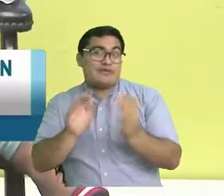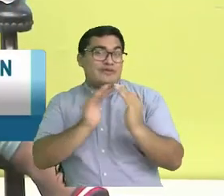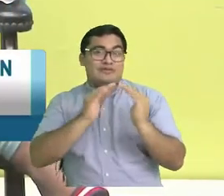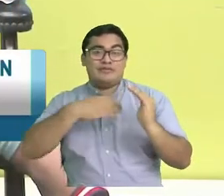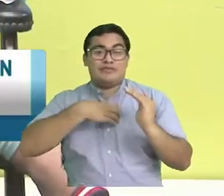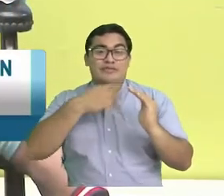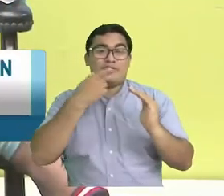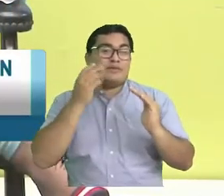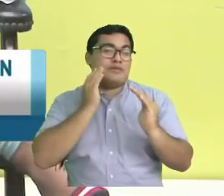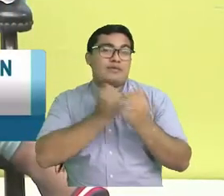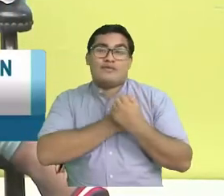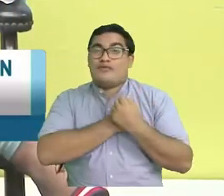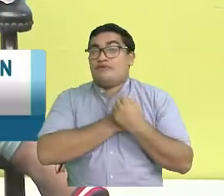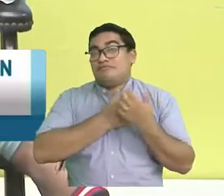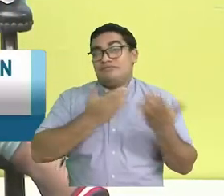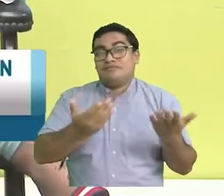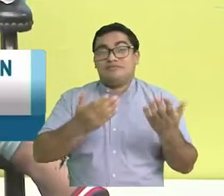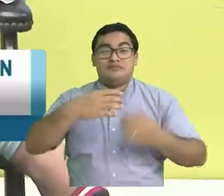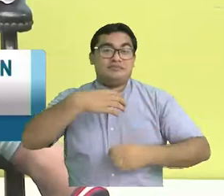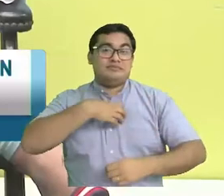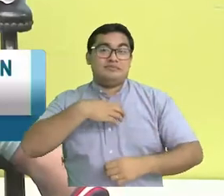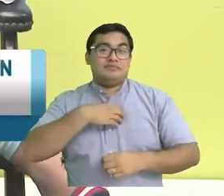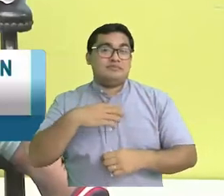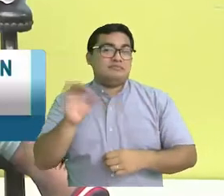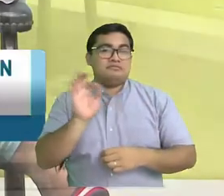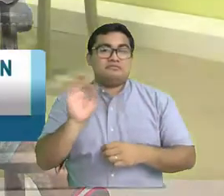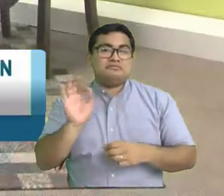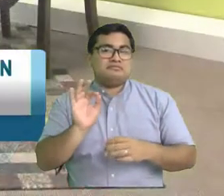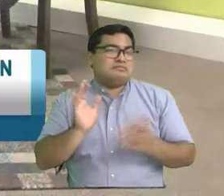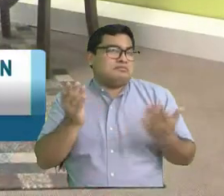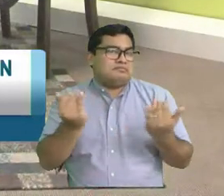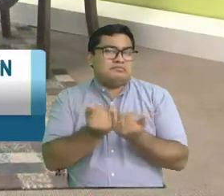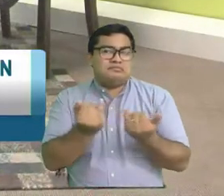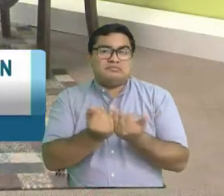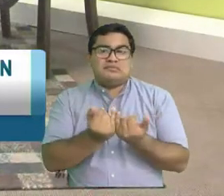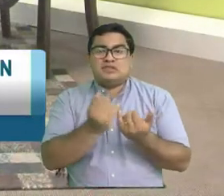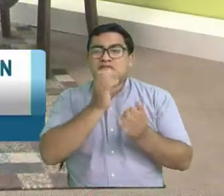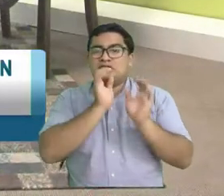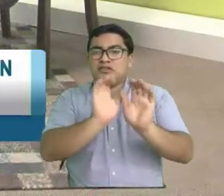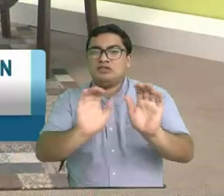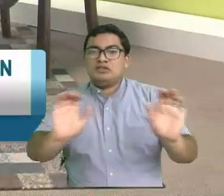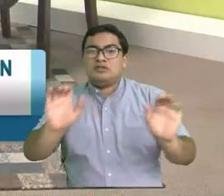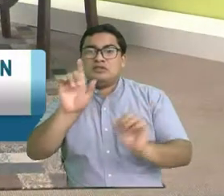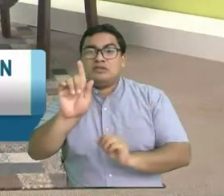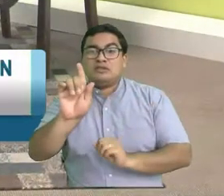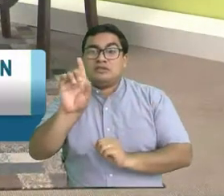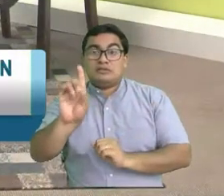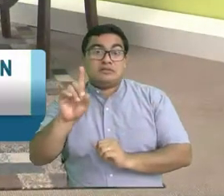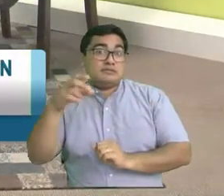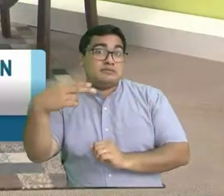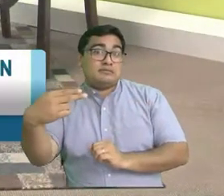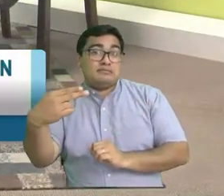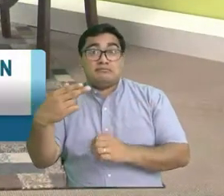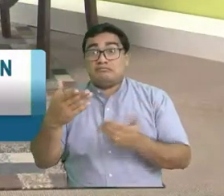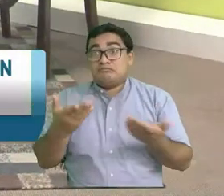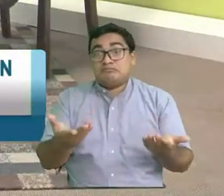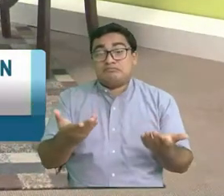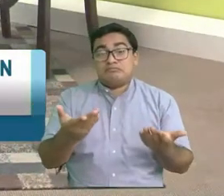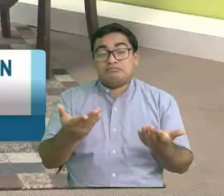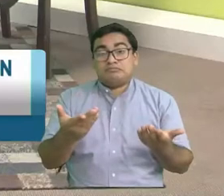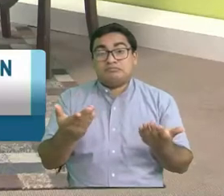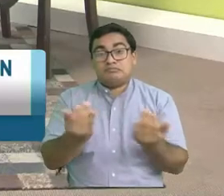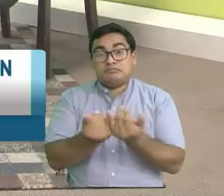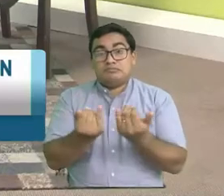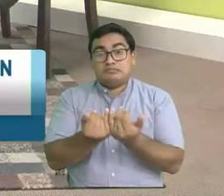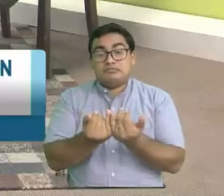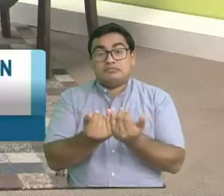condiciona que ellos hagan comportamientos, pues, atípicos como, uh-huh, lo hace un niño con TDAH o hiperactivo o no hiperactivo. Entonces, es bien